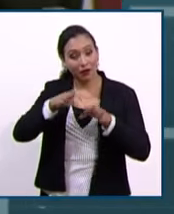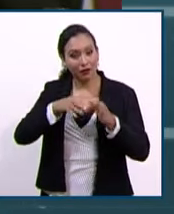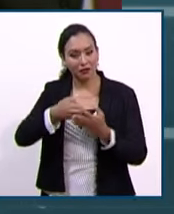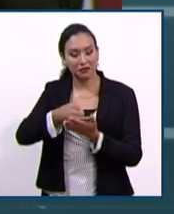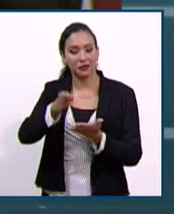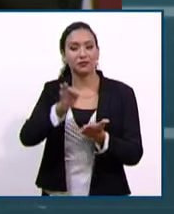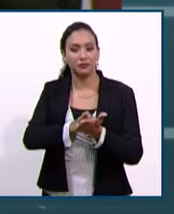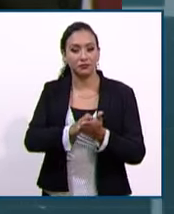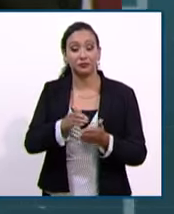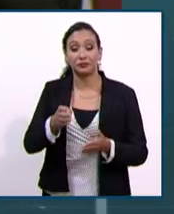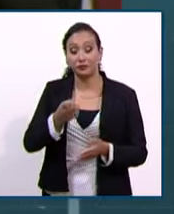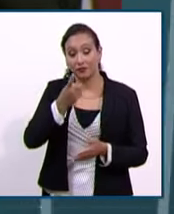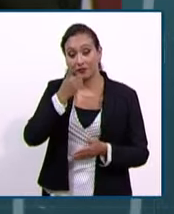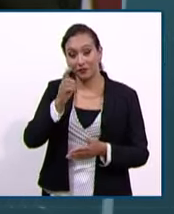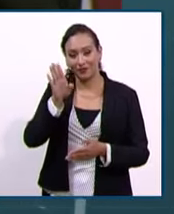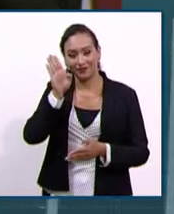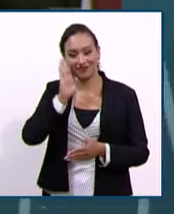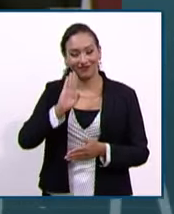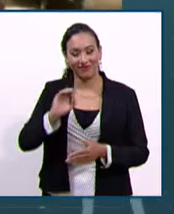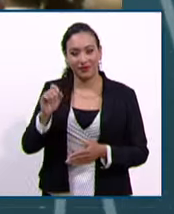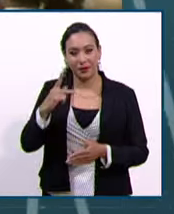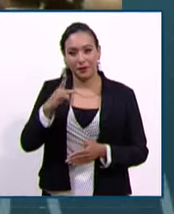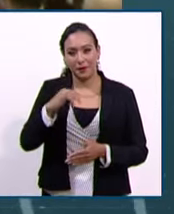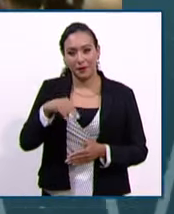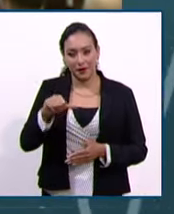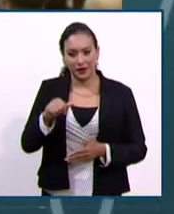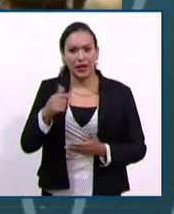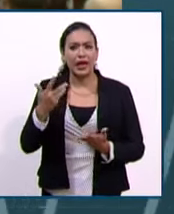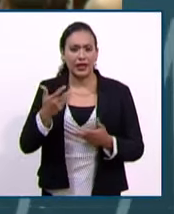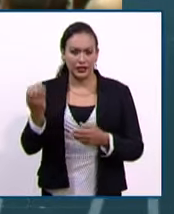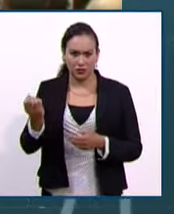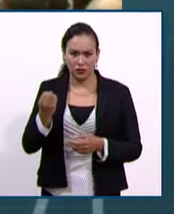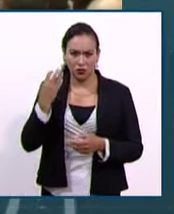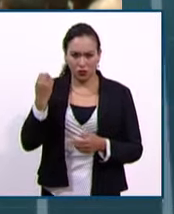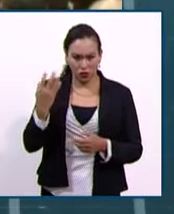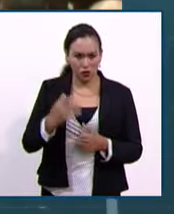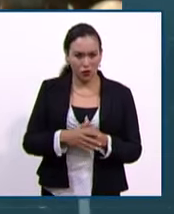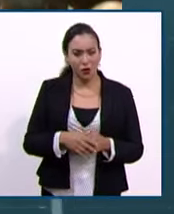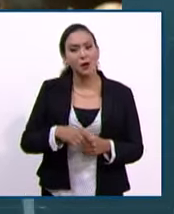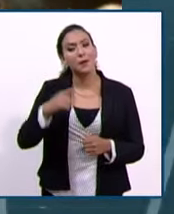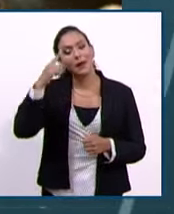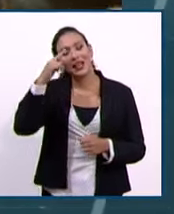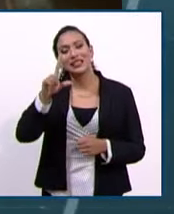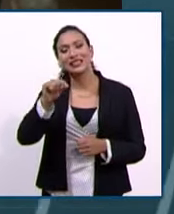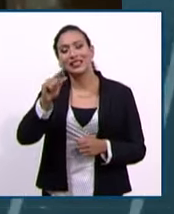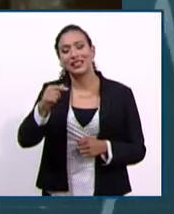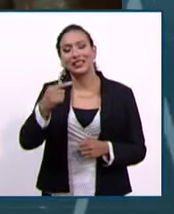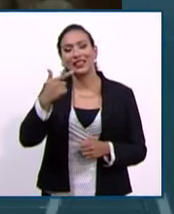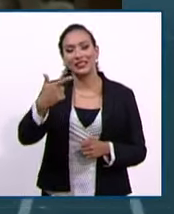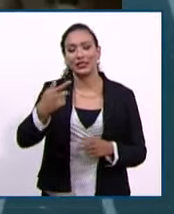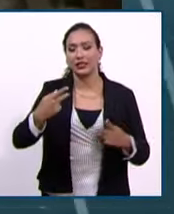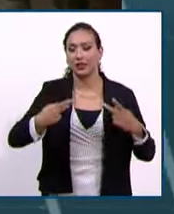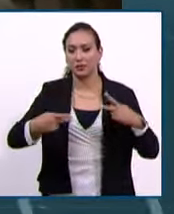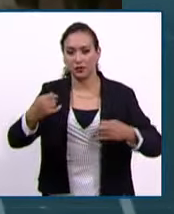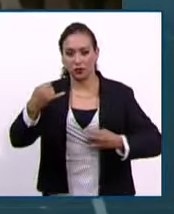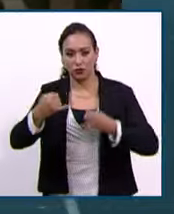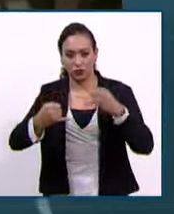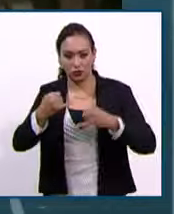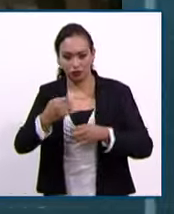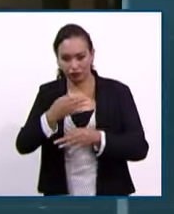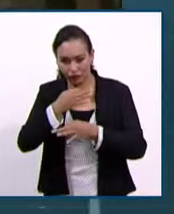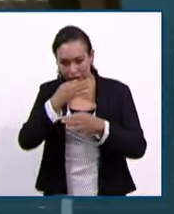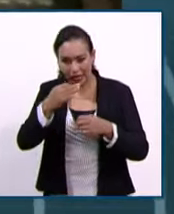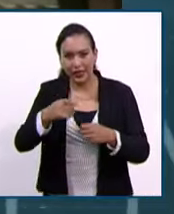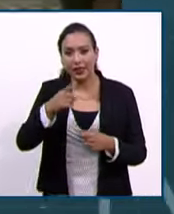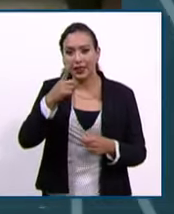aseguró la ministra presidenta Norma Lucía Piña durante la ceremonia de ratificación de 77 personas juzgadoras. Precisó que